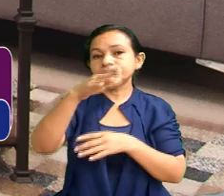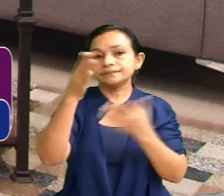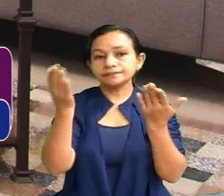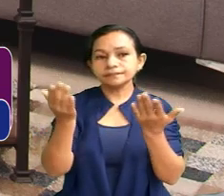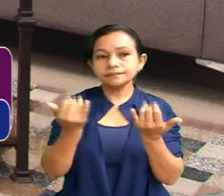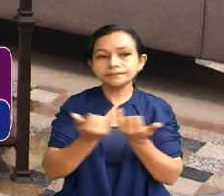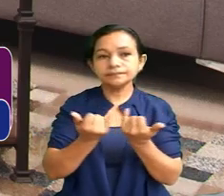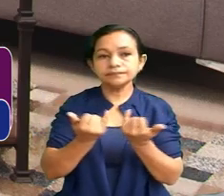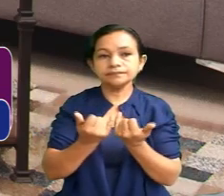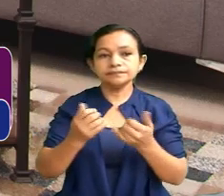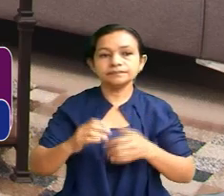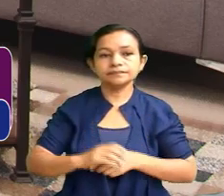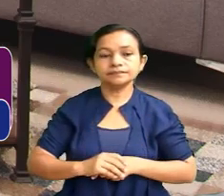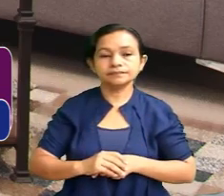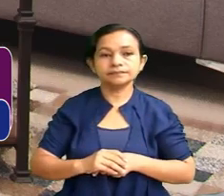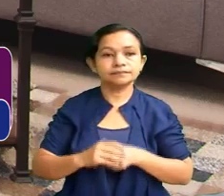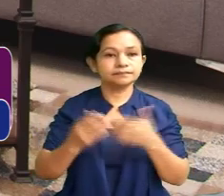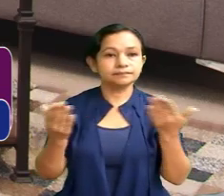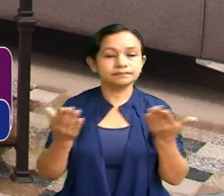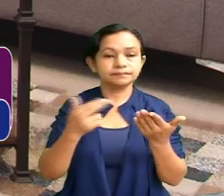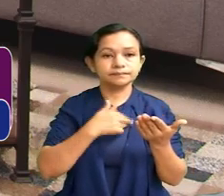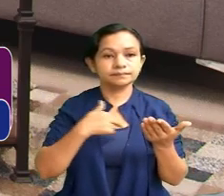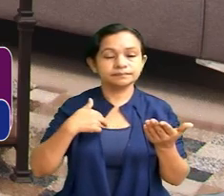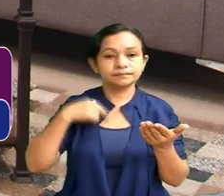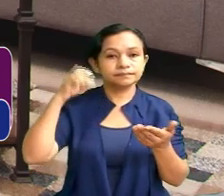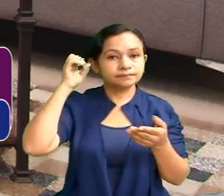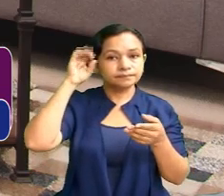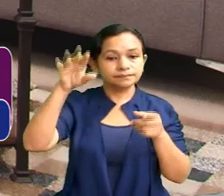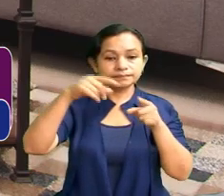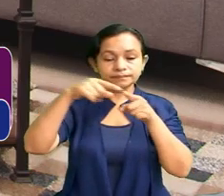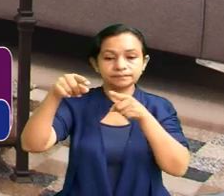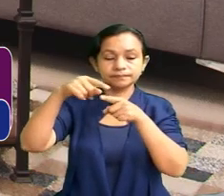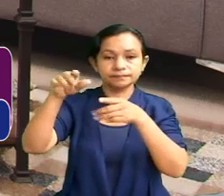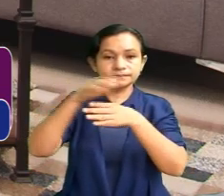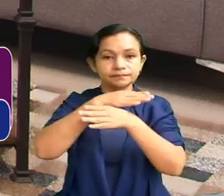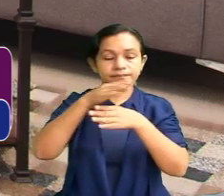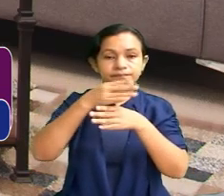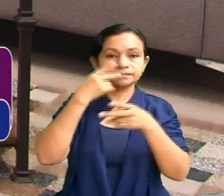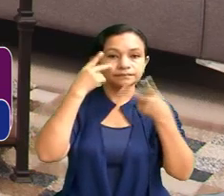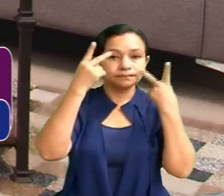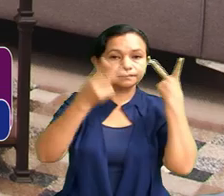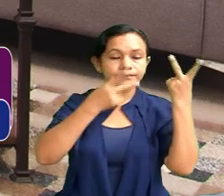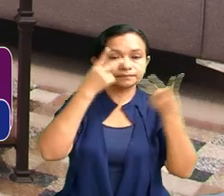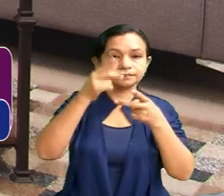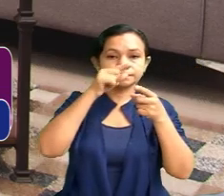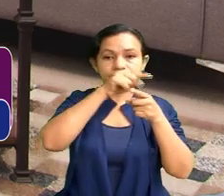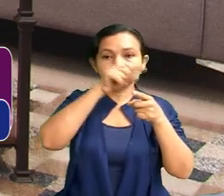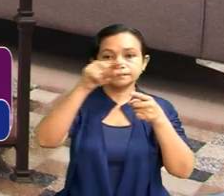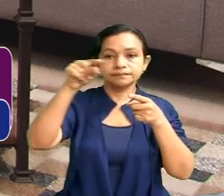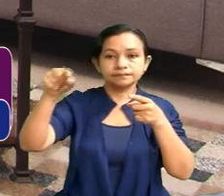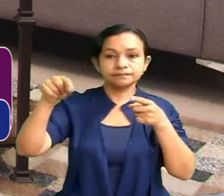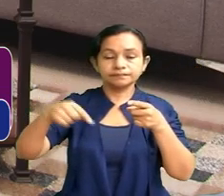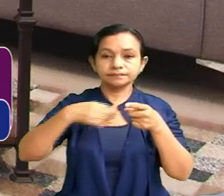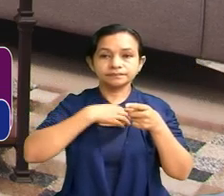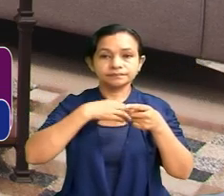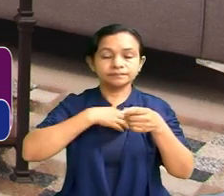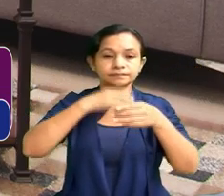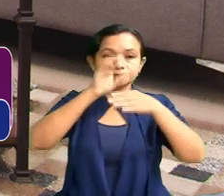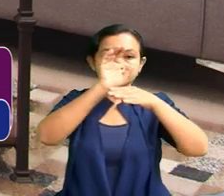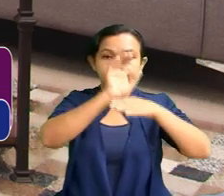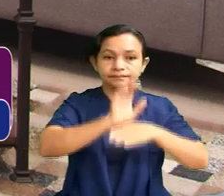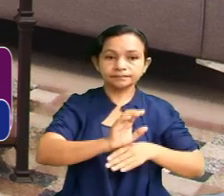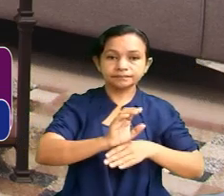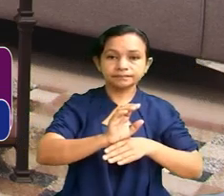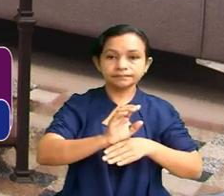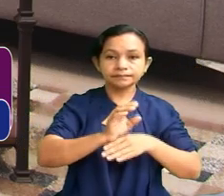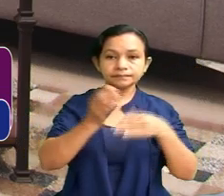de circuito sobre destino y municipio visitando hasta 34 cada quien tiene su tradición pues pero